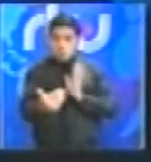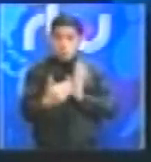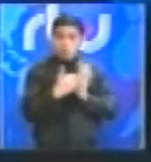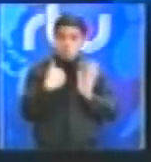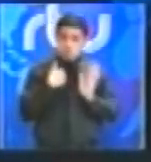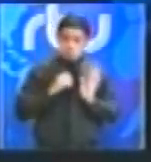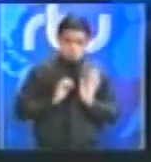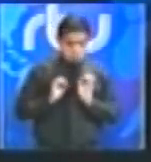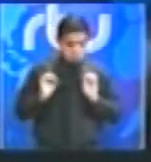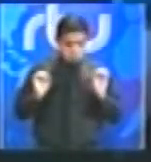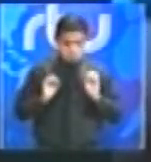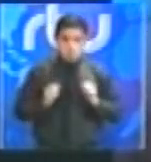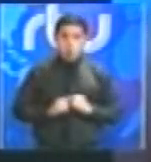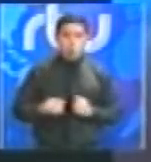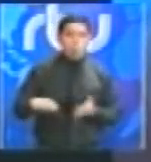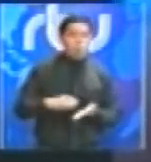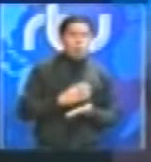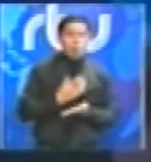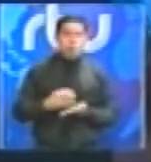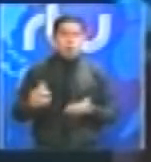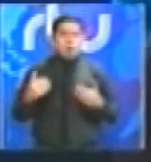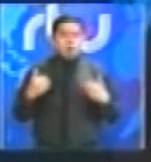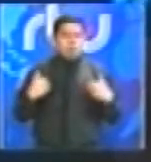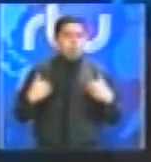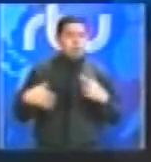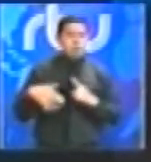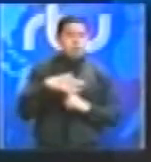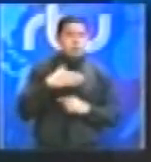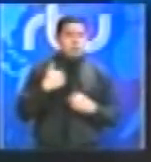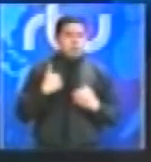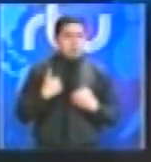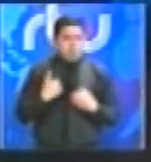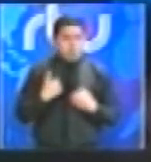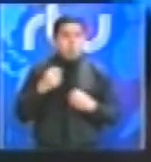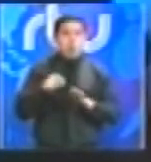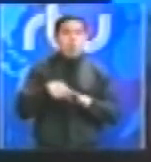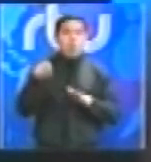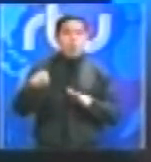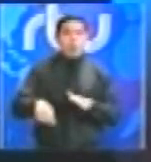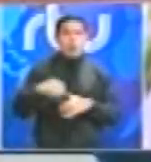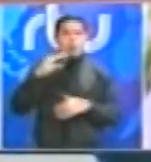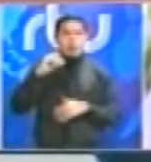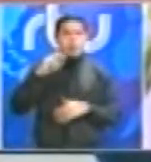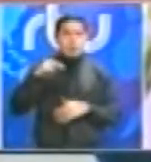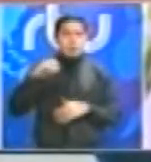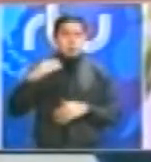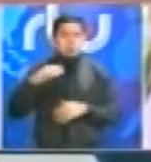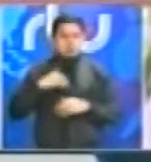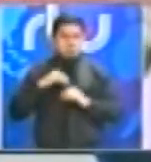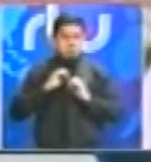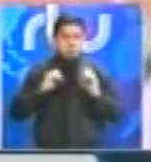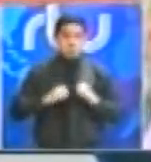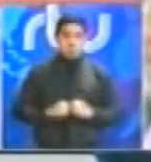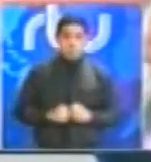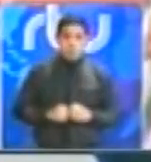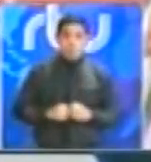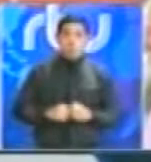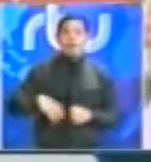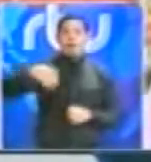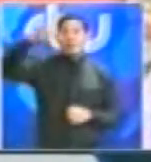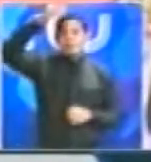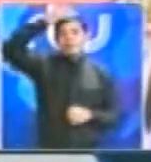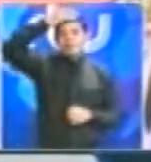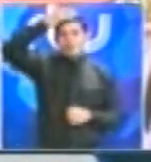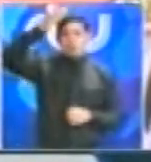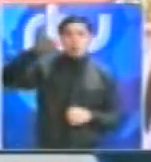ha existido duda alguna sobre mi situación por parte de la jueza de la Corte Nacional. Serrano aprovechó esta publicación